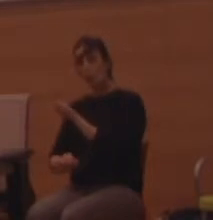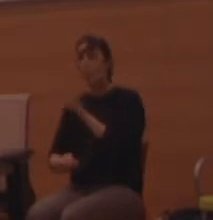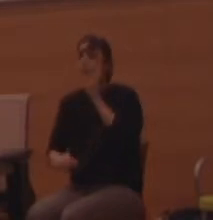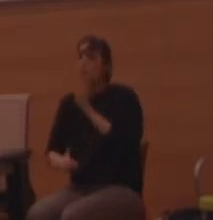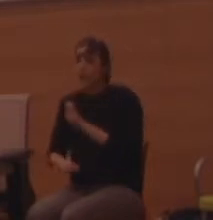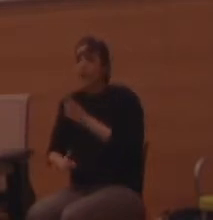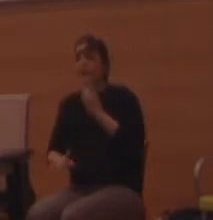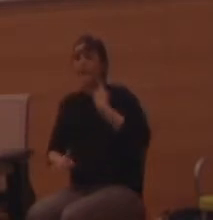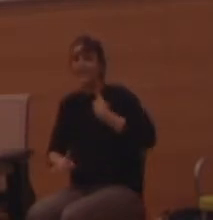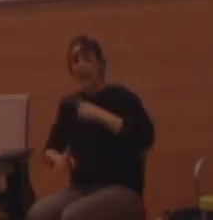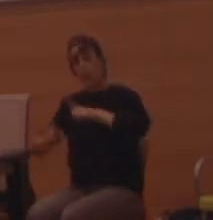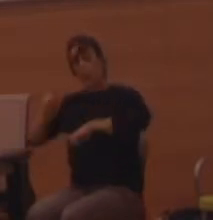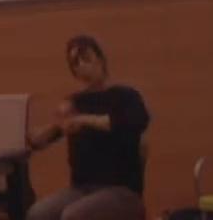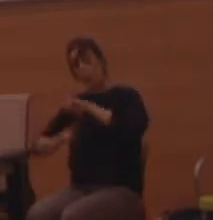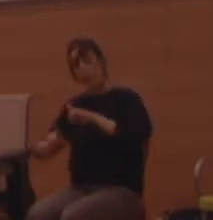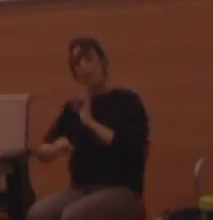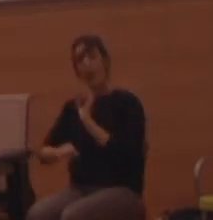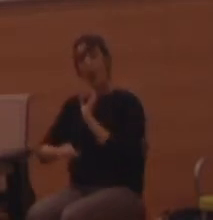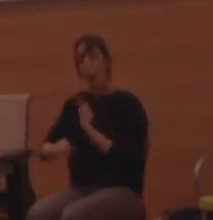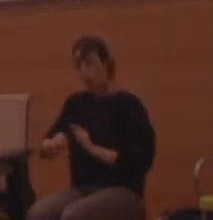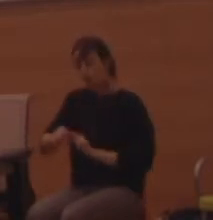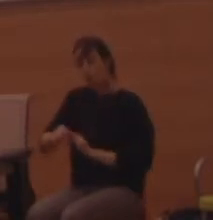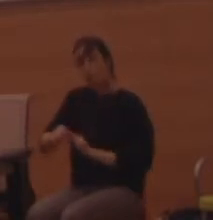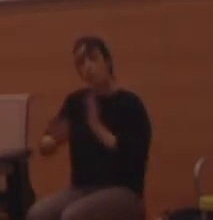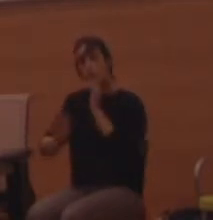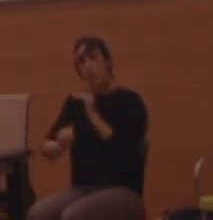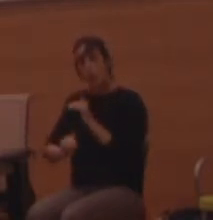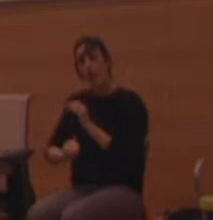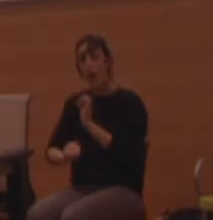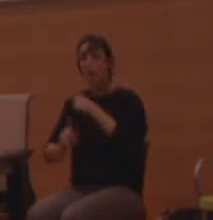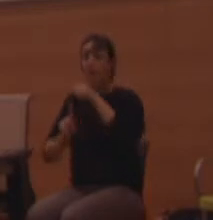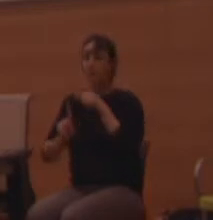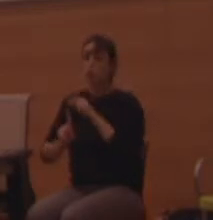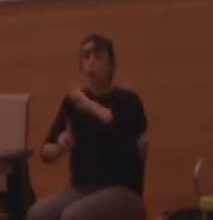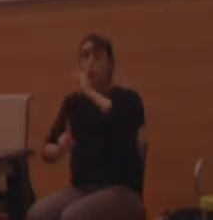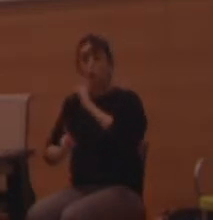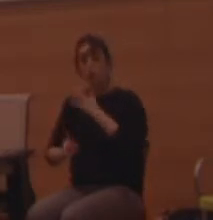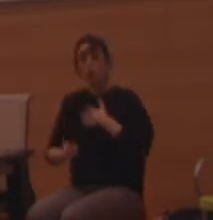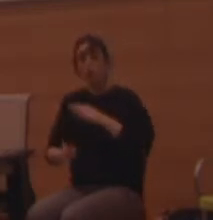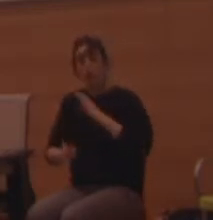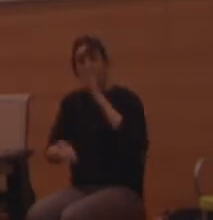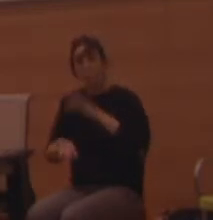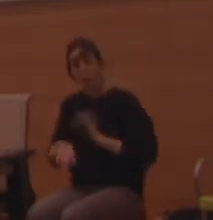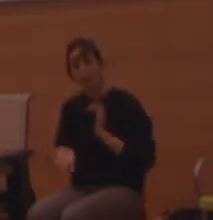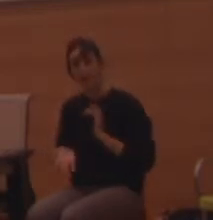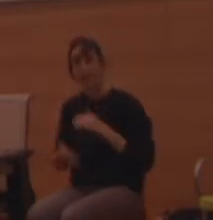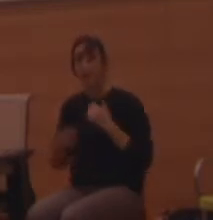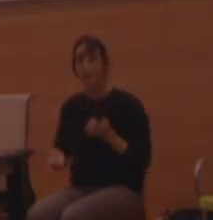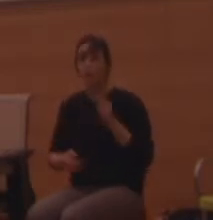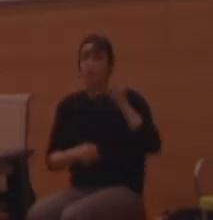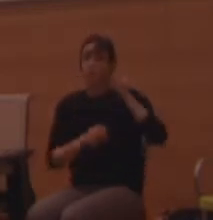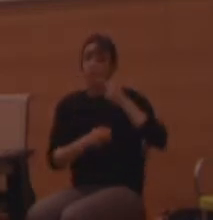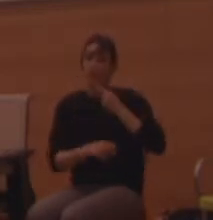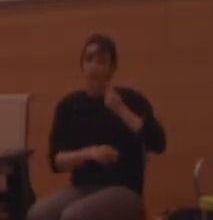neuropatía o ausencia de pulsos u otro tipo de factor. A estos pacientes ya les vamos a decir